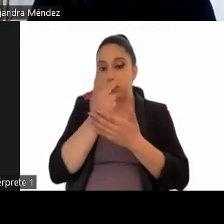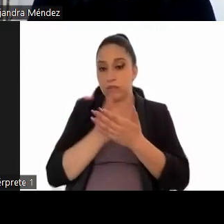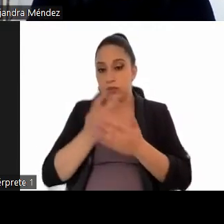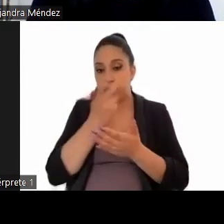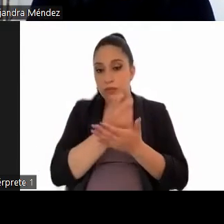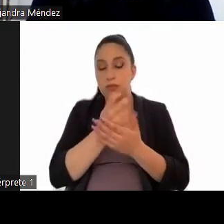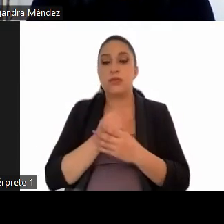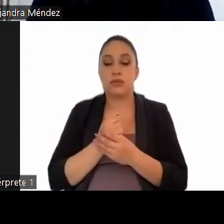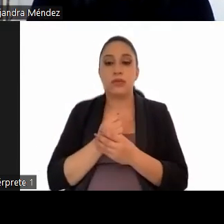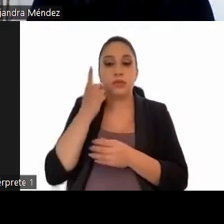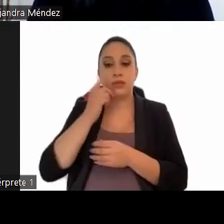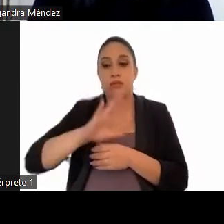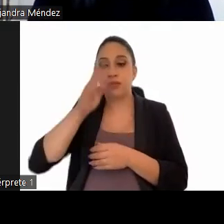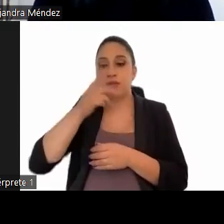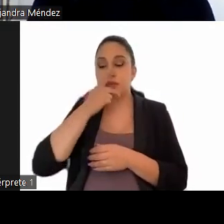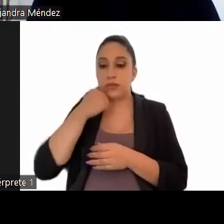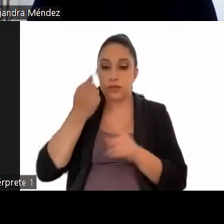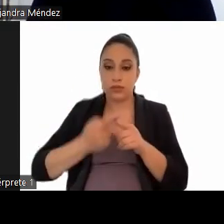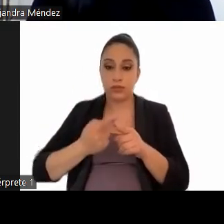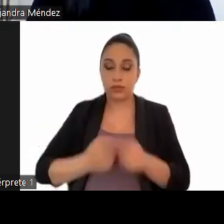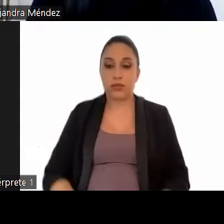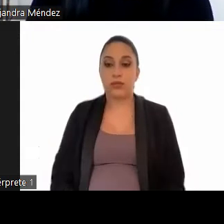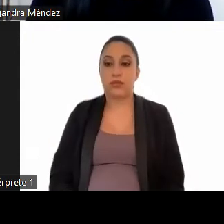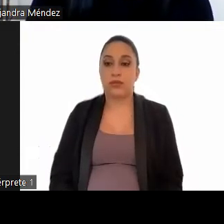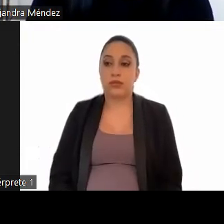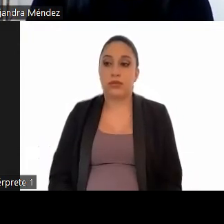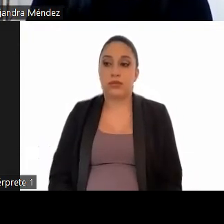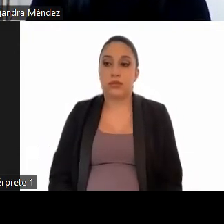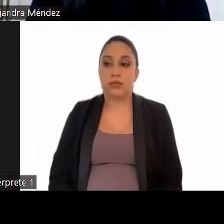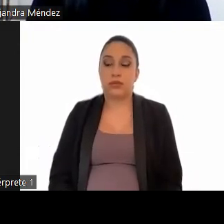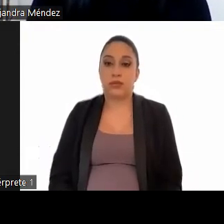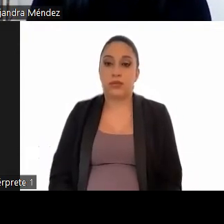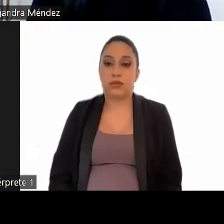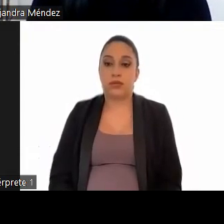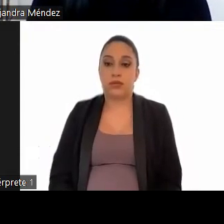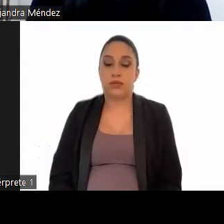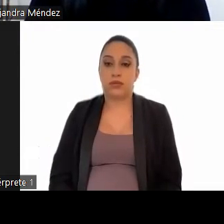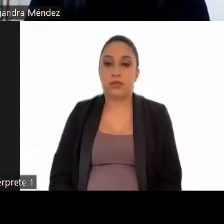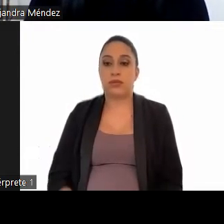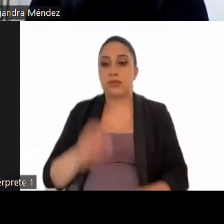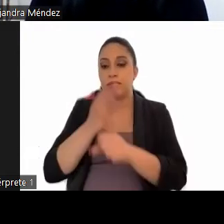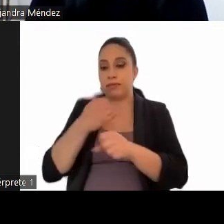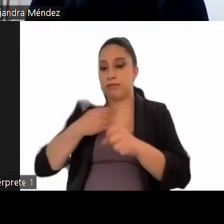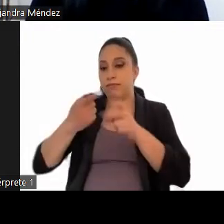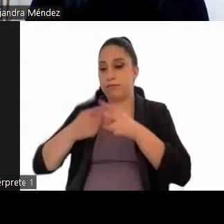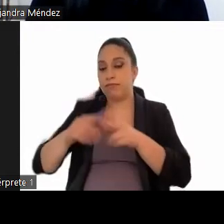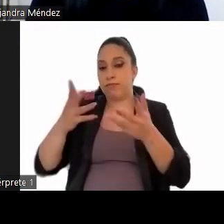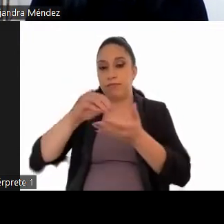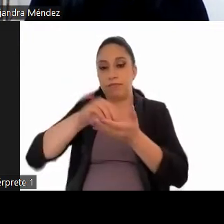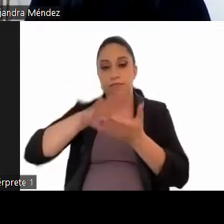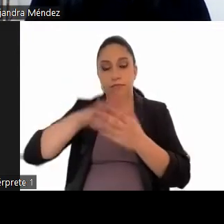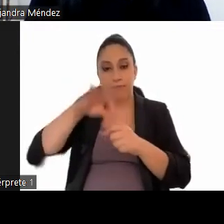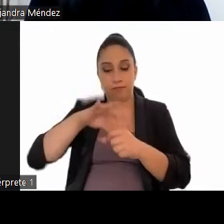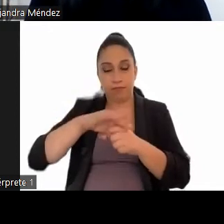desea hacer uso de la voz? De no ser así, se procederá a votar de forma nominal, por lo que al escuchar su nombre